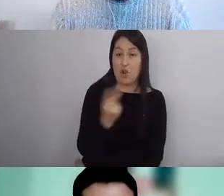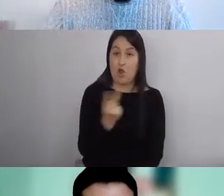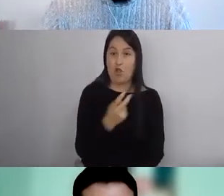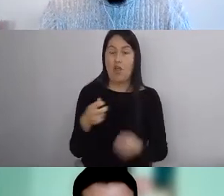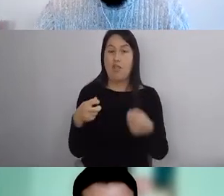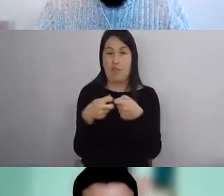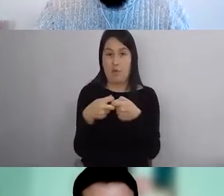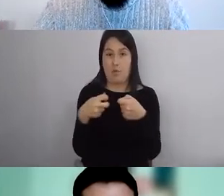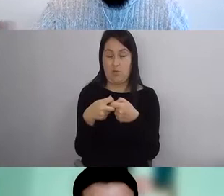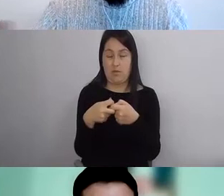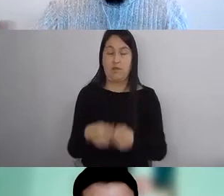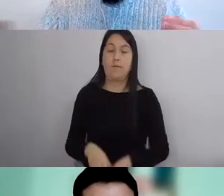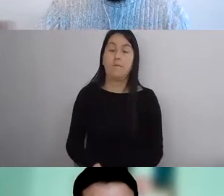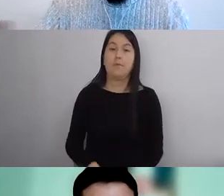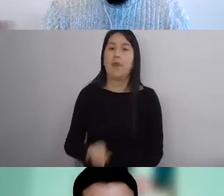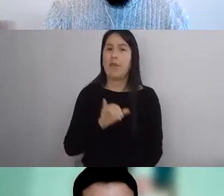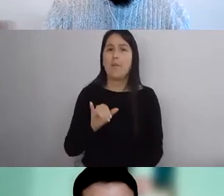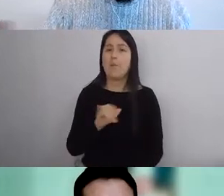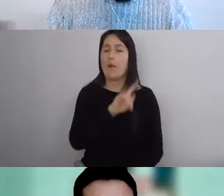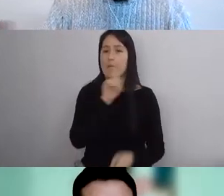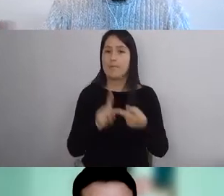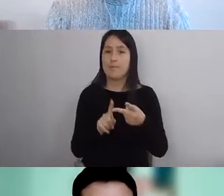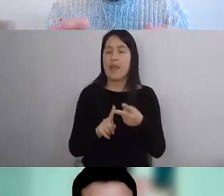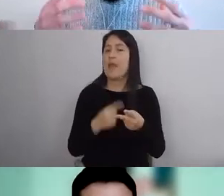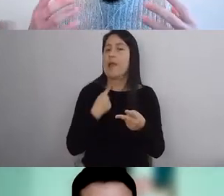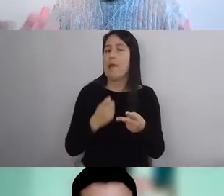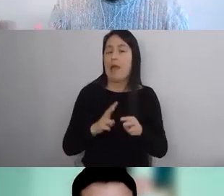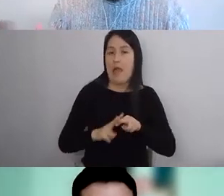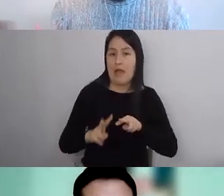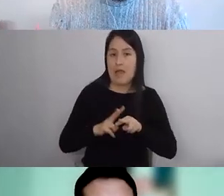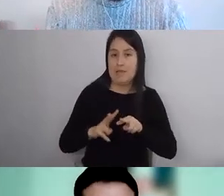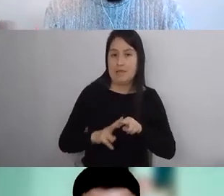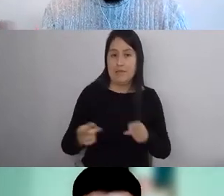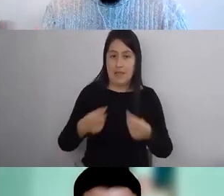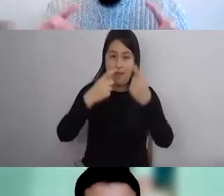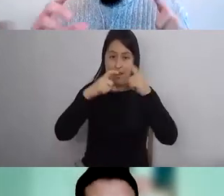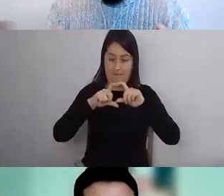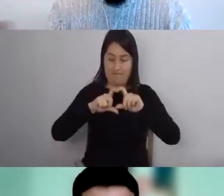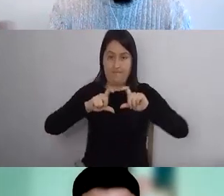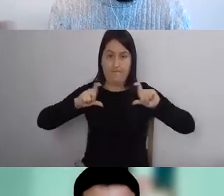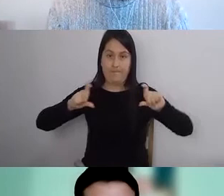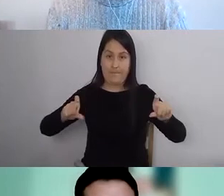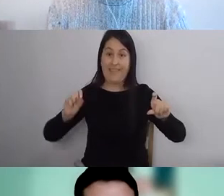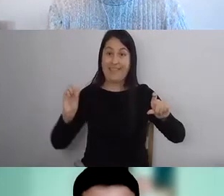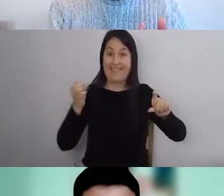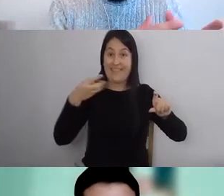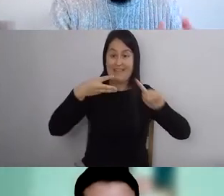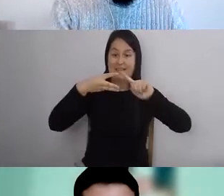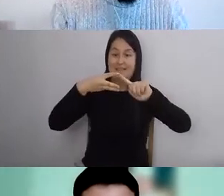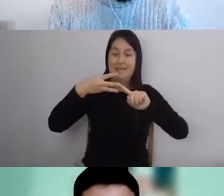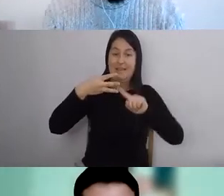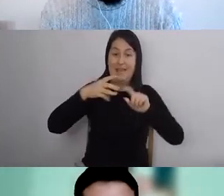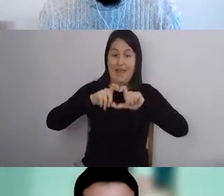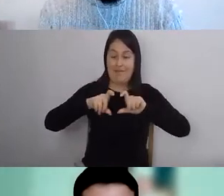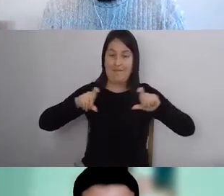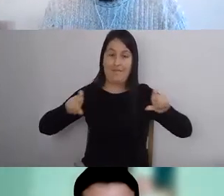¿qué viene después del segundo componente? La acción. Y acá aparece el segundo cuadro que cubre el tercer párrafo que dice acción a